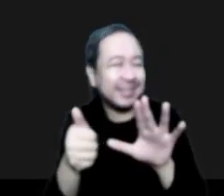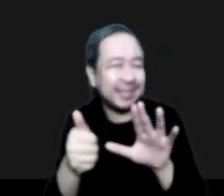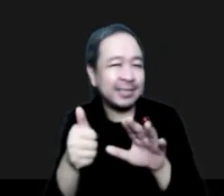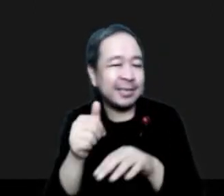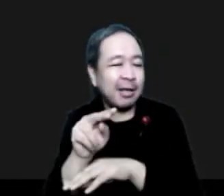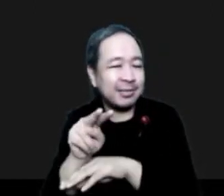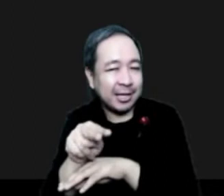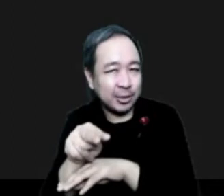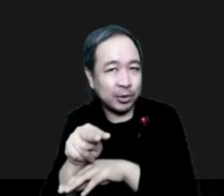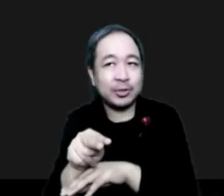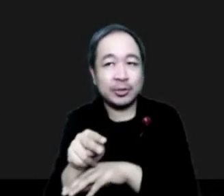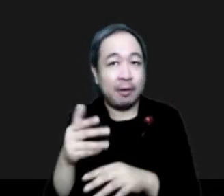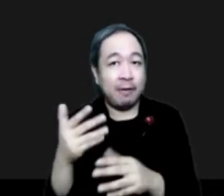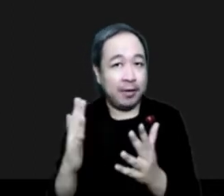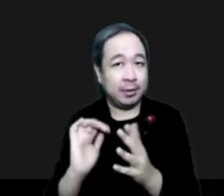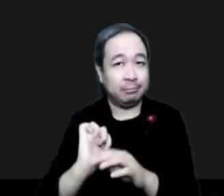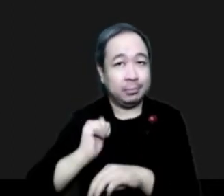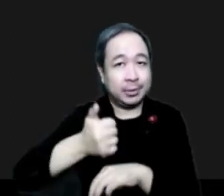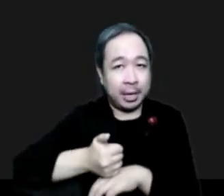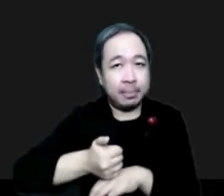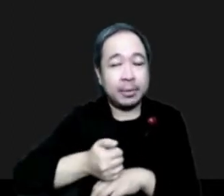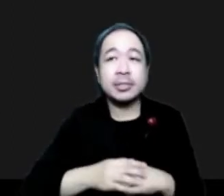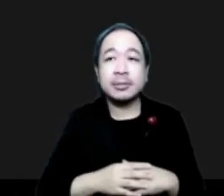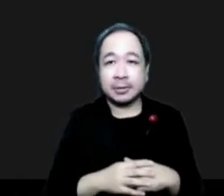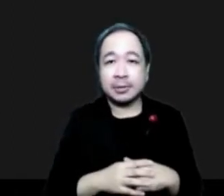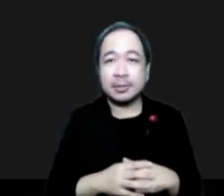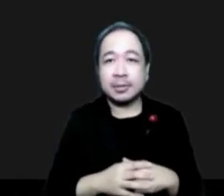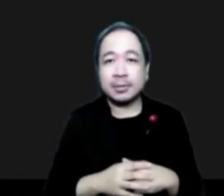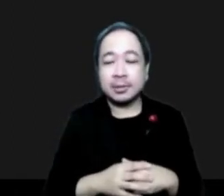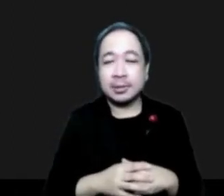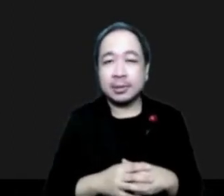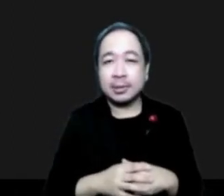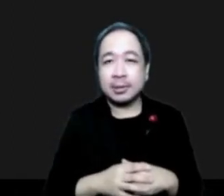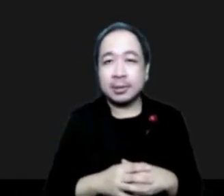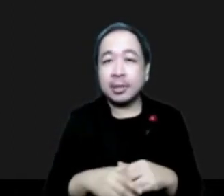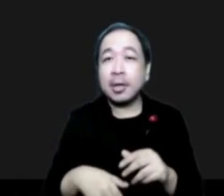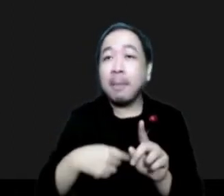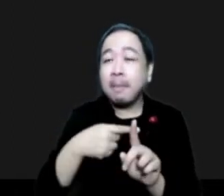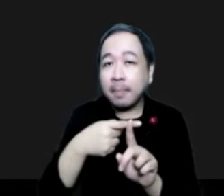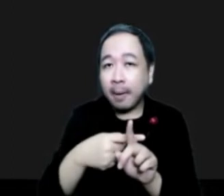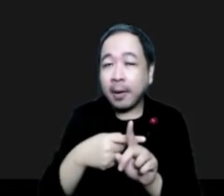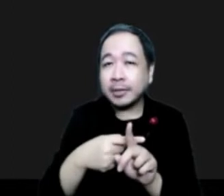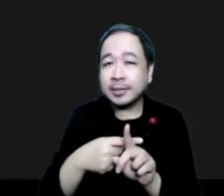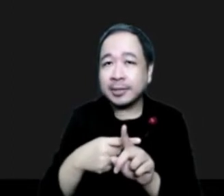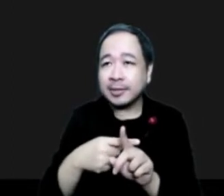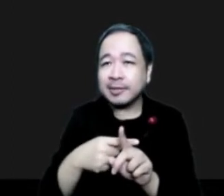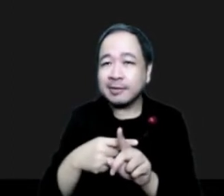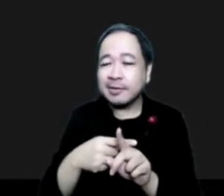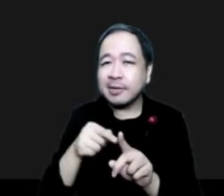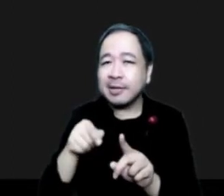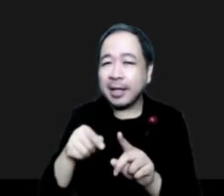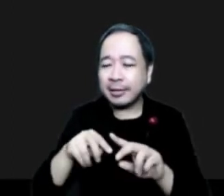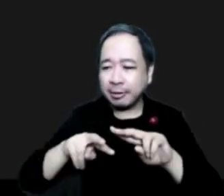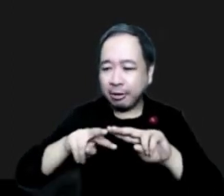sistema de control, análisis y localización que permite la recepción de la información